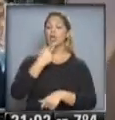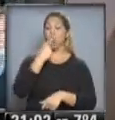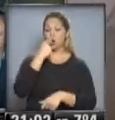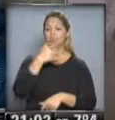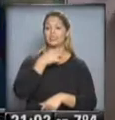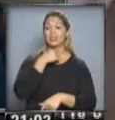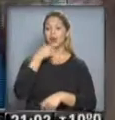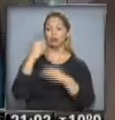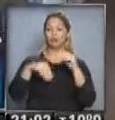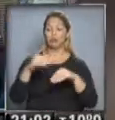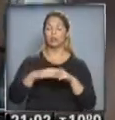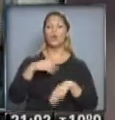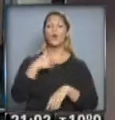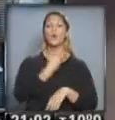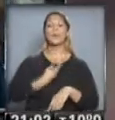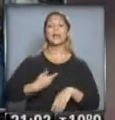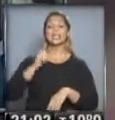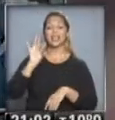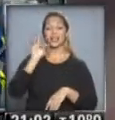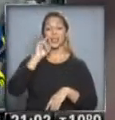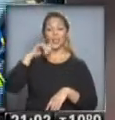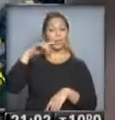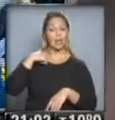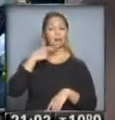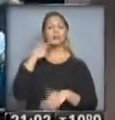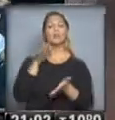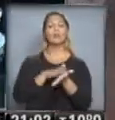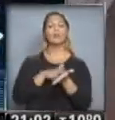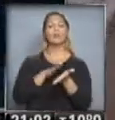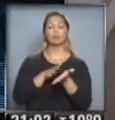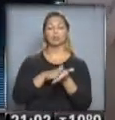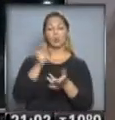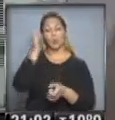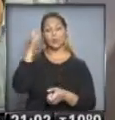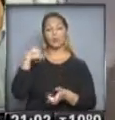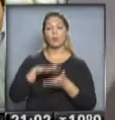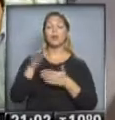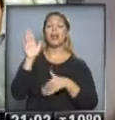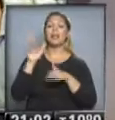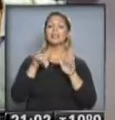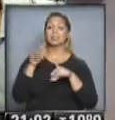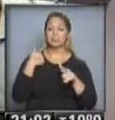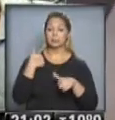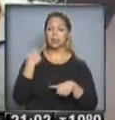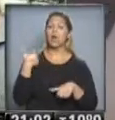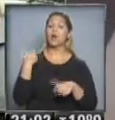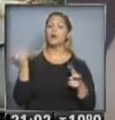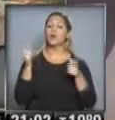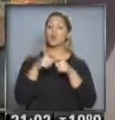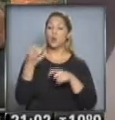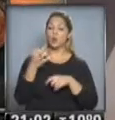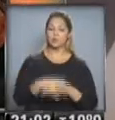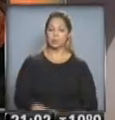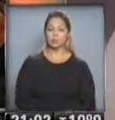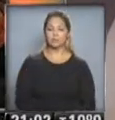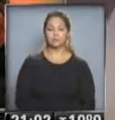11 de agosto. La presidenta de Brasil, Dilma Rousseff, propuso un plebiscito para convocar a una constituyente.